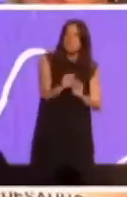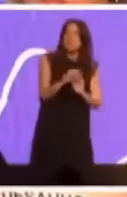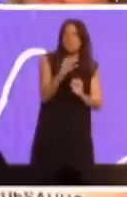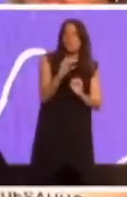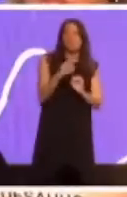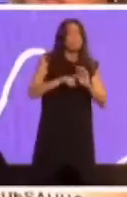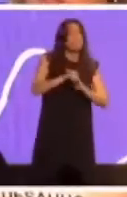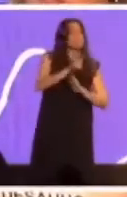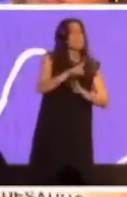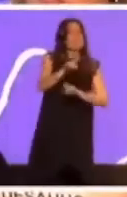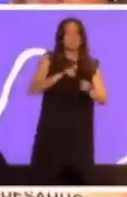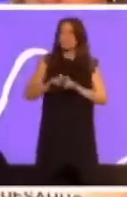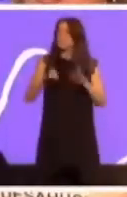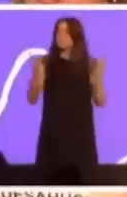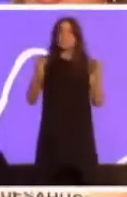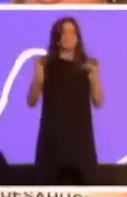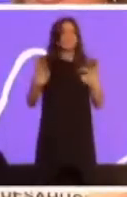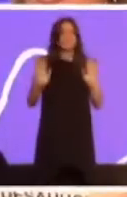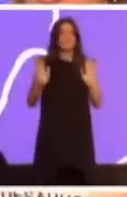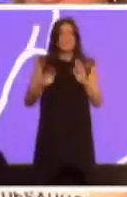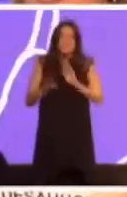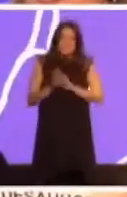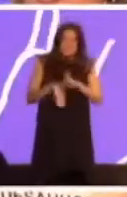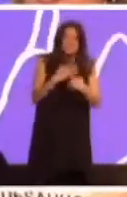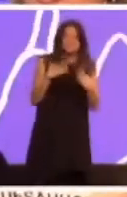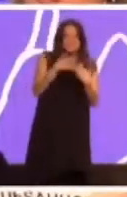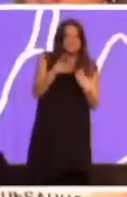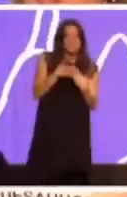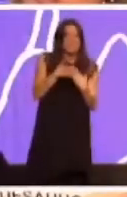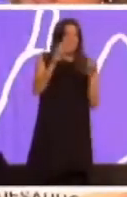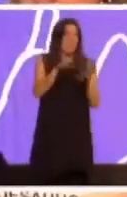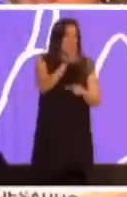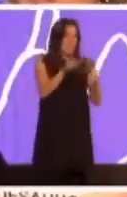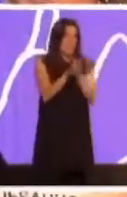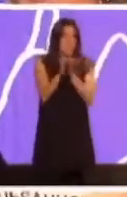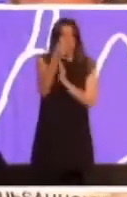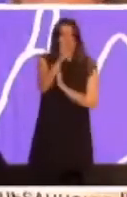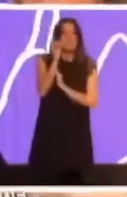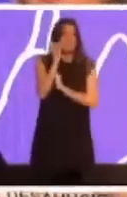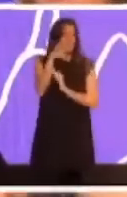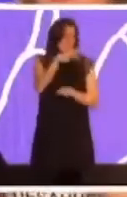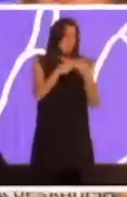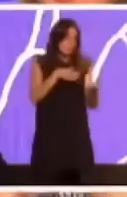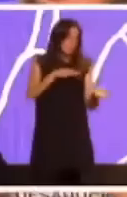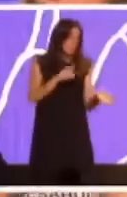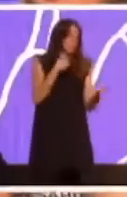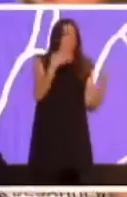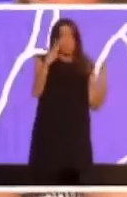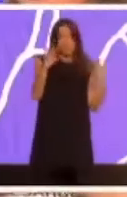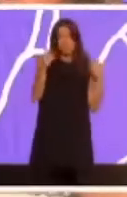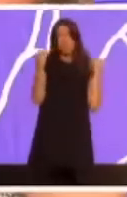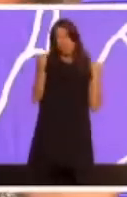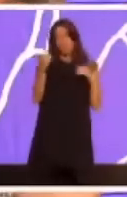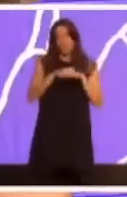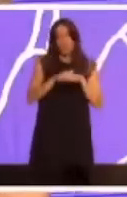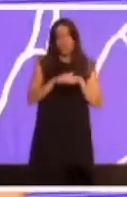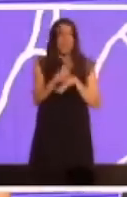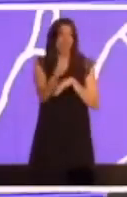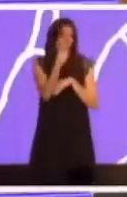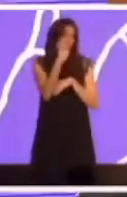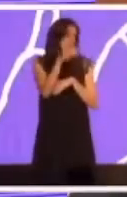los compañeros y a las compañeras que lo hacéis y que lo hacemos posible Así que un aplauso muy grande Aunque no pueda estar con nosotras